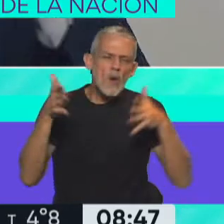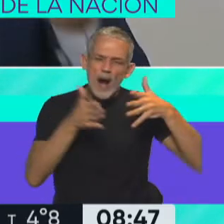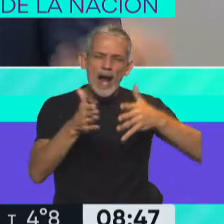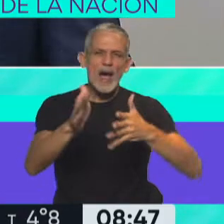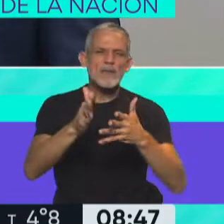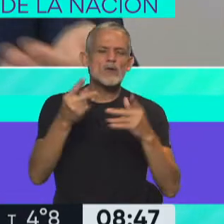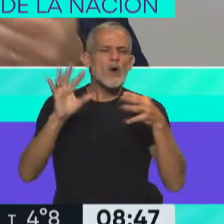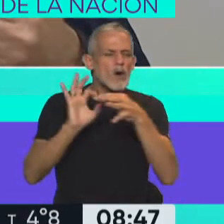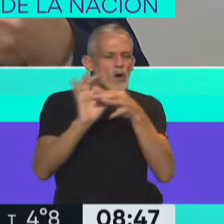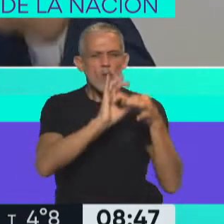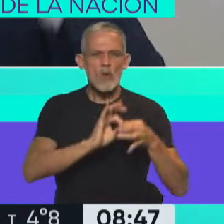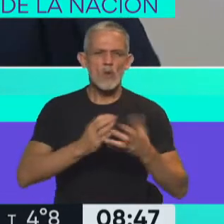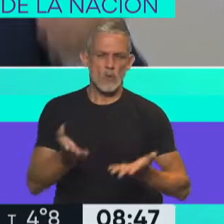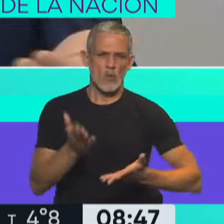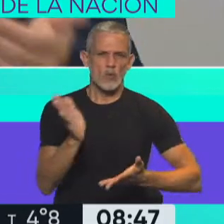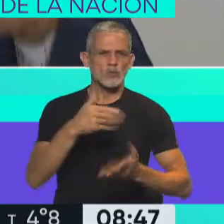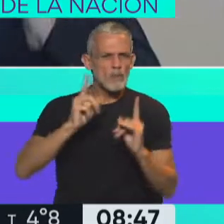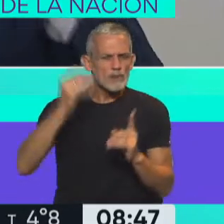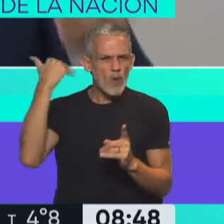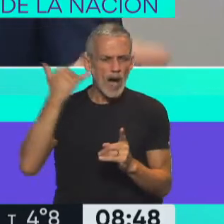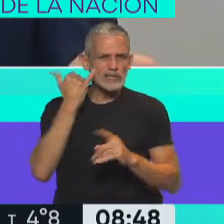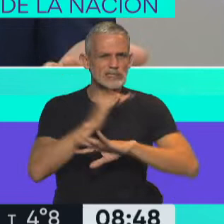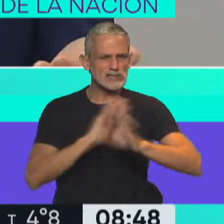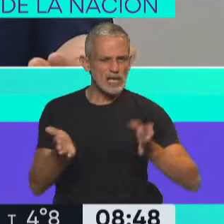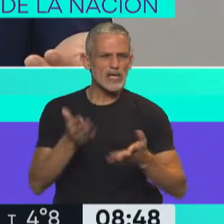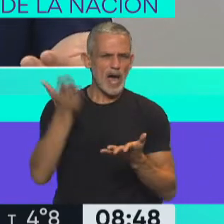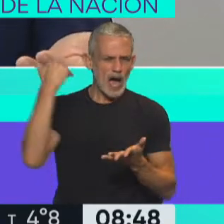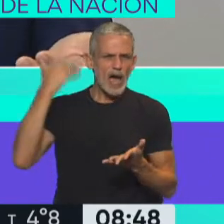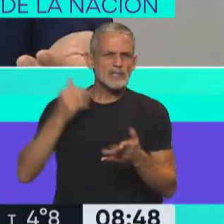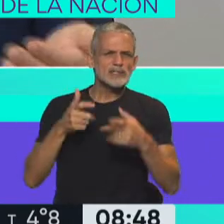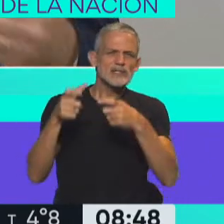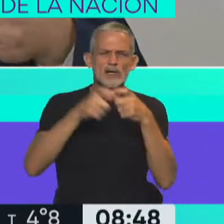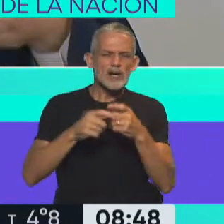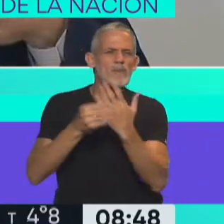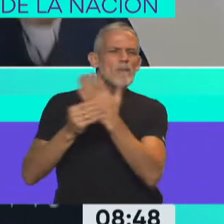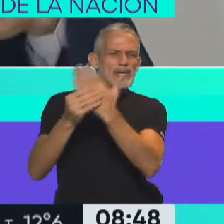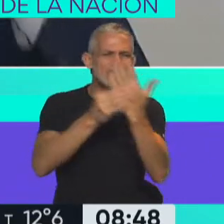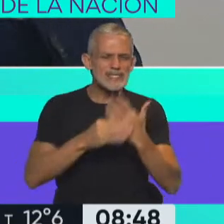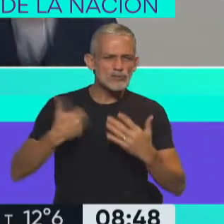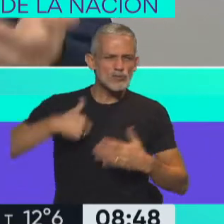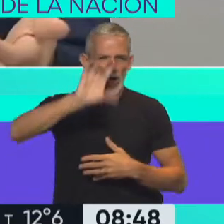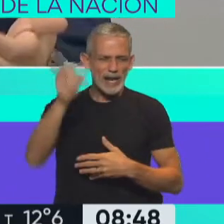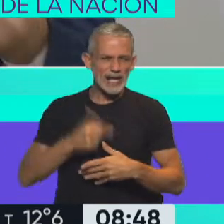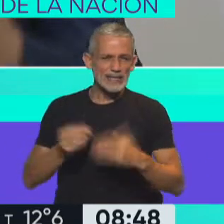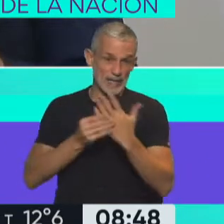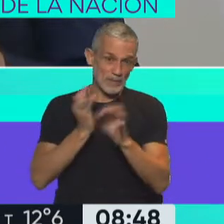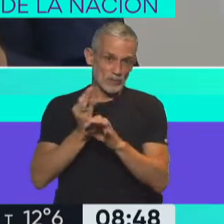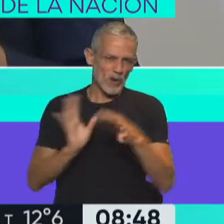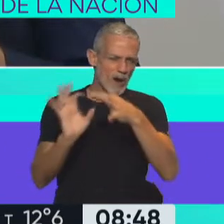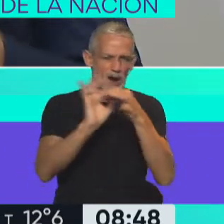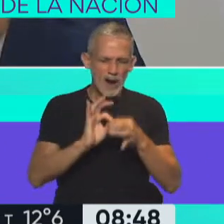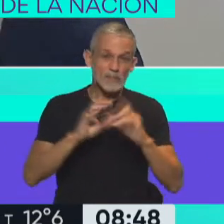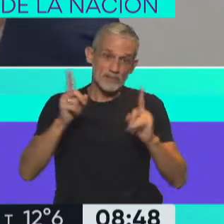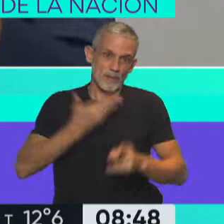de una mirada común, ¿no? Y lo hemos hecho reiteradas veces en el Consejo Federal de Educación y lo venimos haciendo inclusive con la decisión de